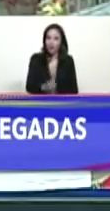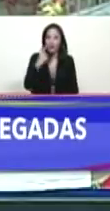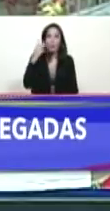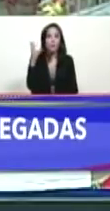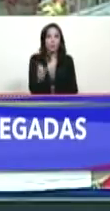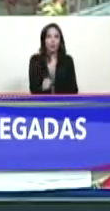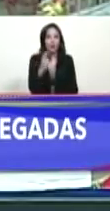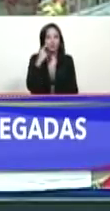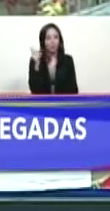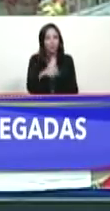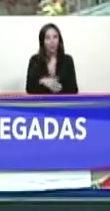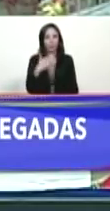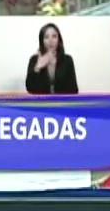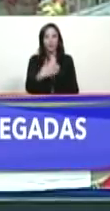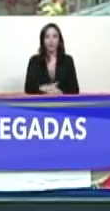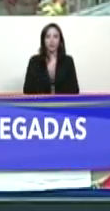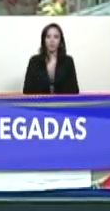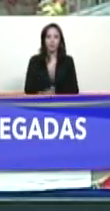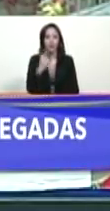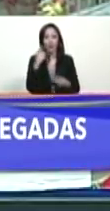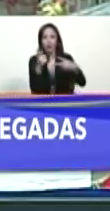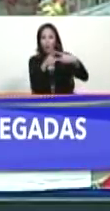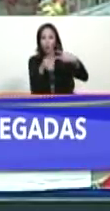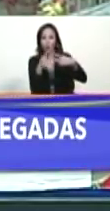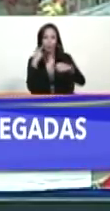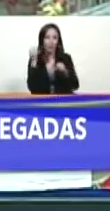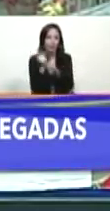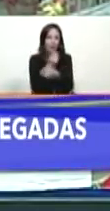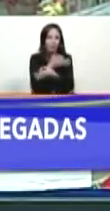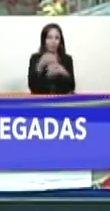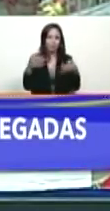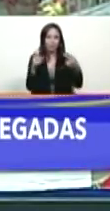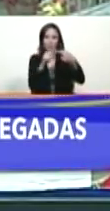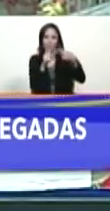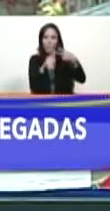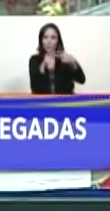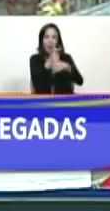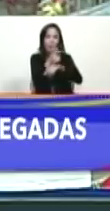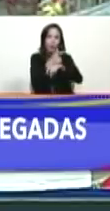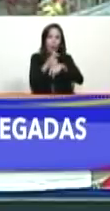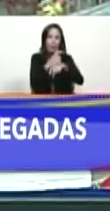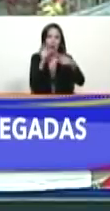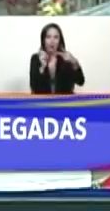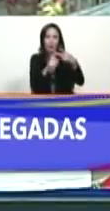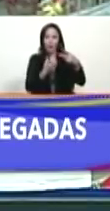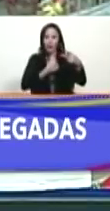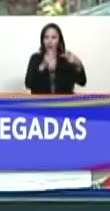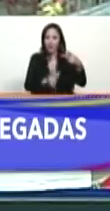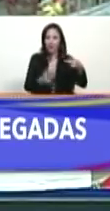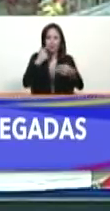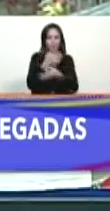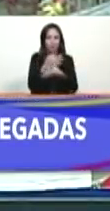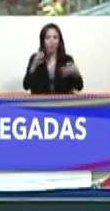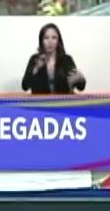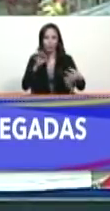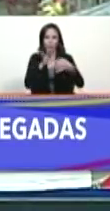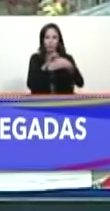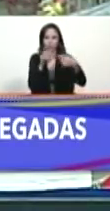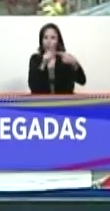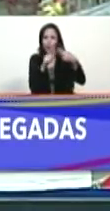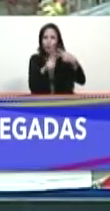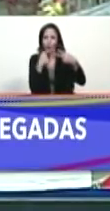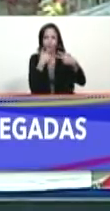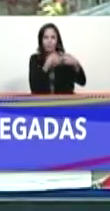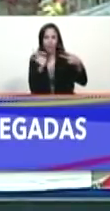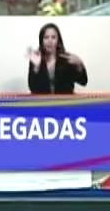Petare. Dúo maravilloso. Héctor y Pepe. Pepe y Héctor. Un dúo